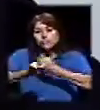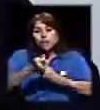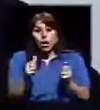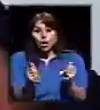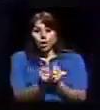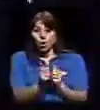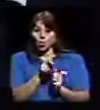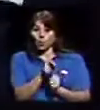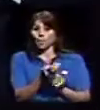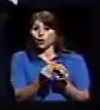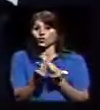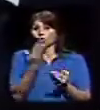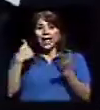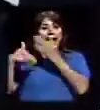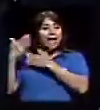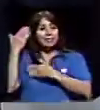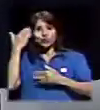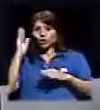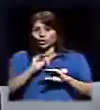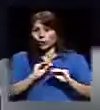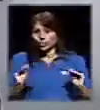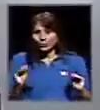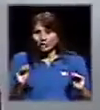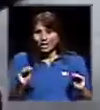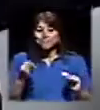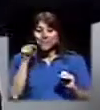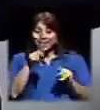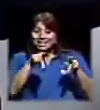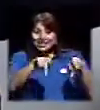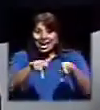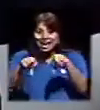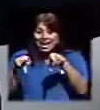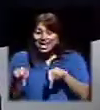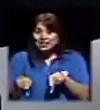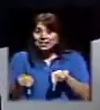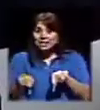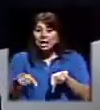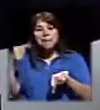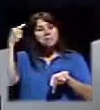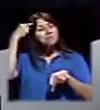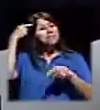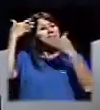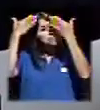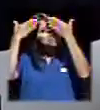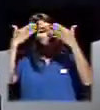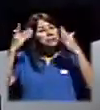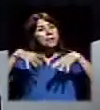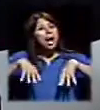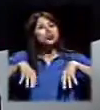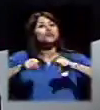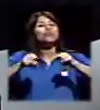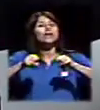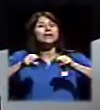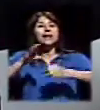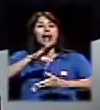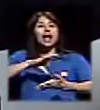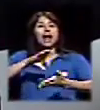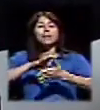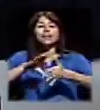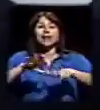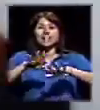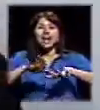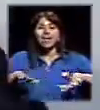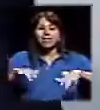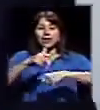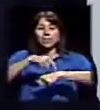conocía. Esa es la gente que va a tener la apertura de mente para asumir la capitalidad en el momento